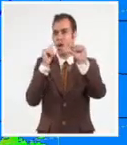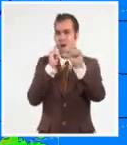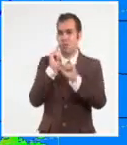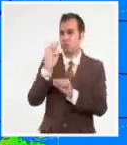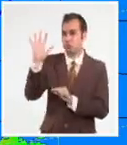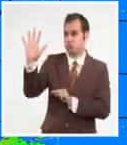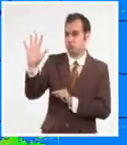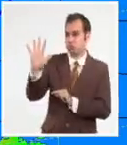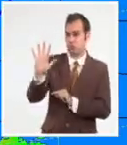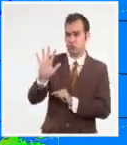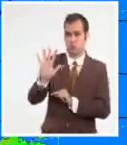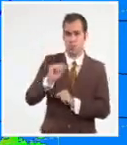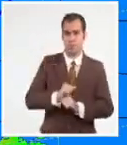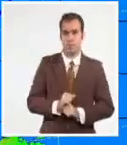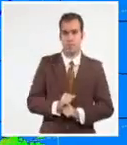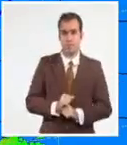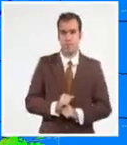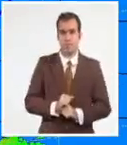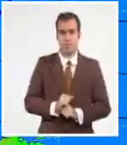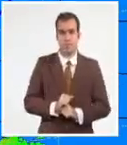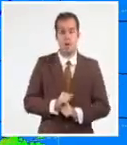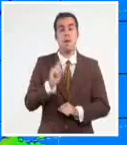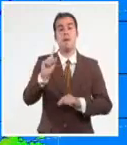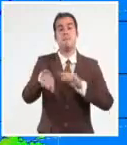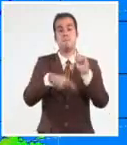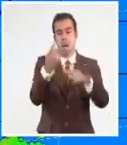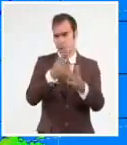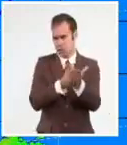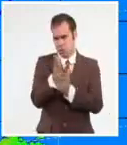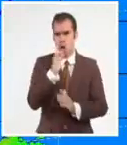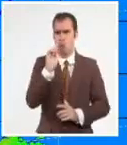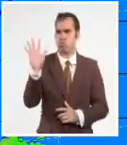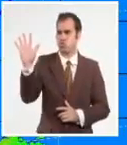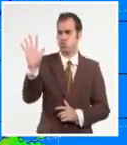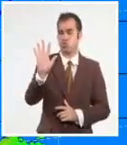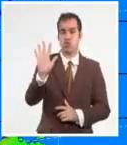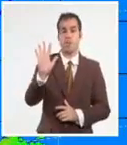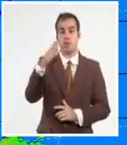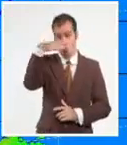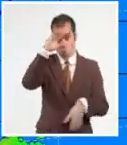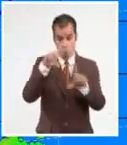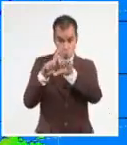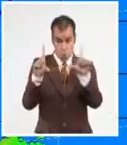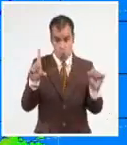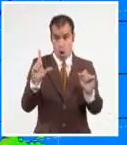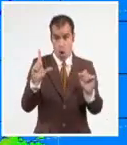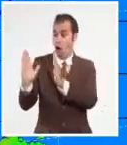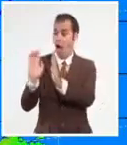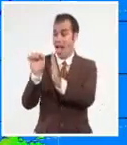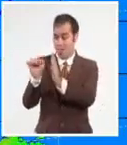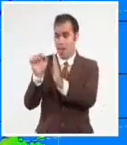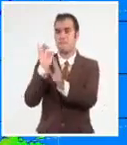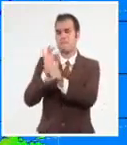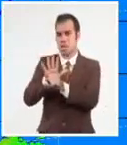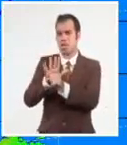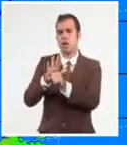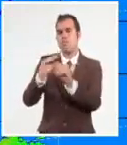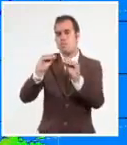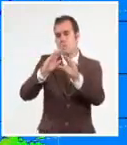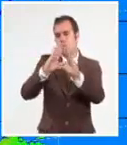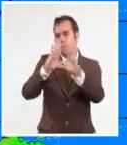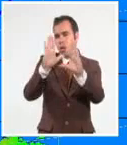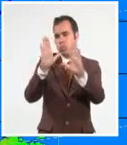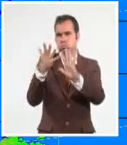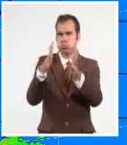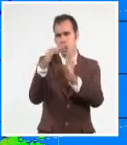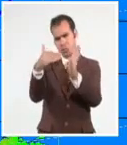Golfo de México y mañana se moverá hacia el este. Debe llegar al occidente de nuestro país desde el final de la mañana y en horas de la